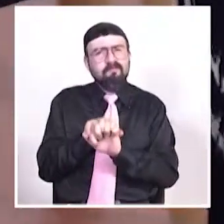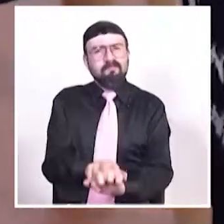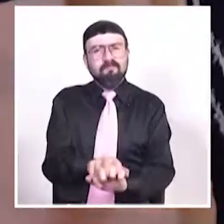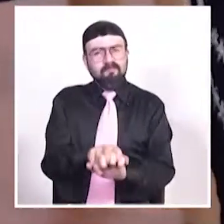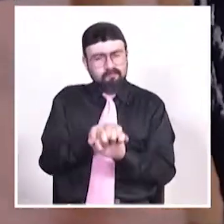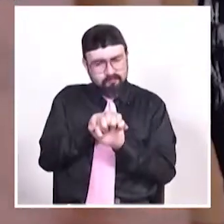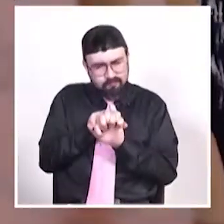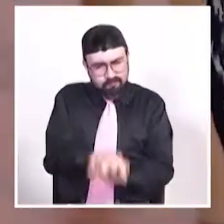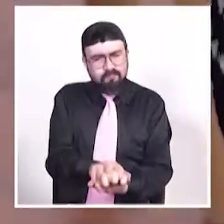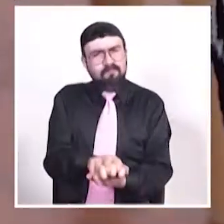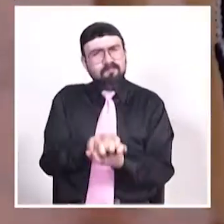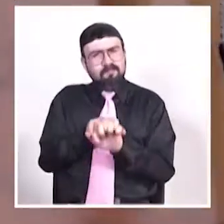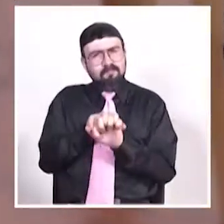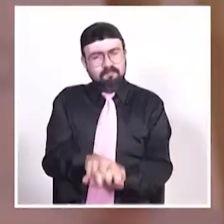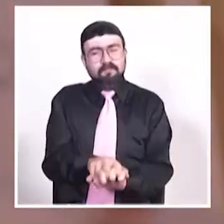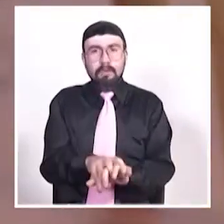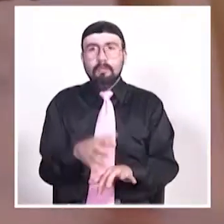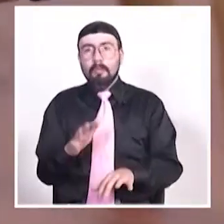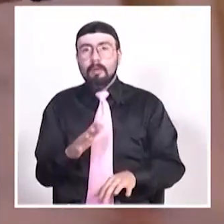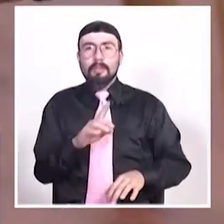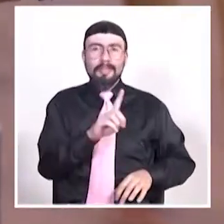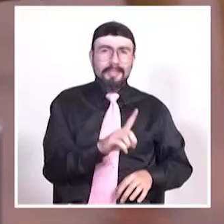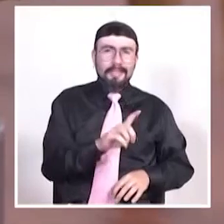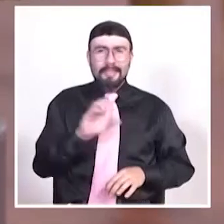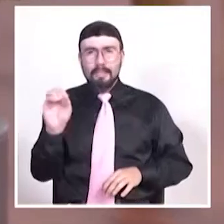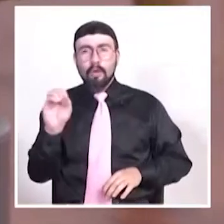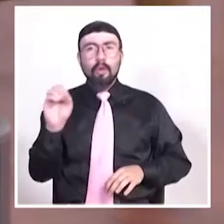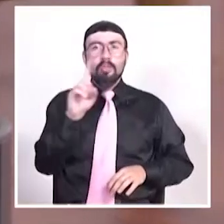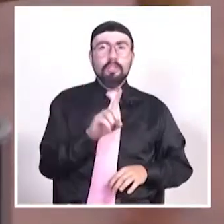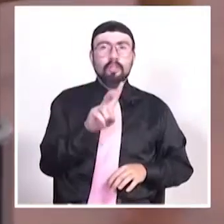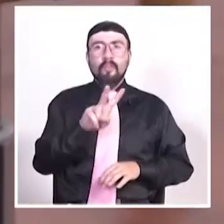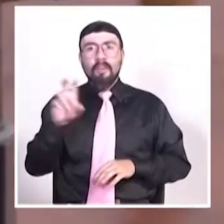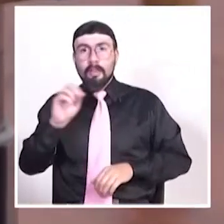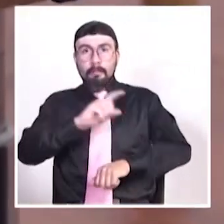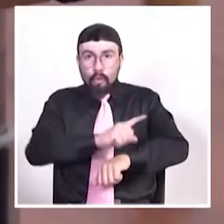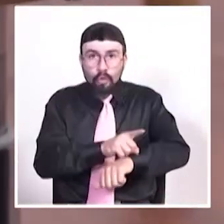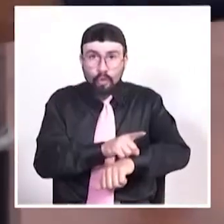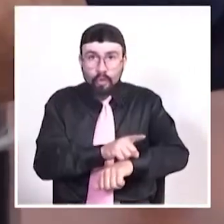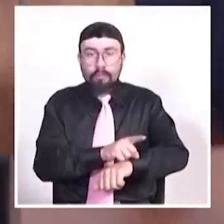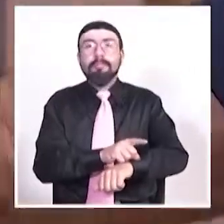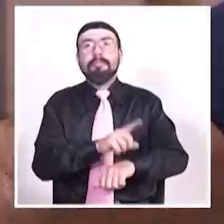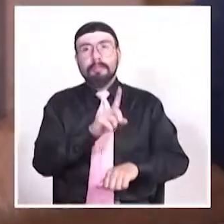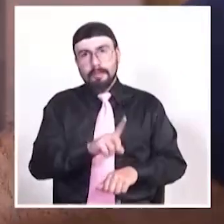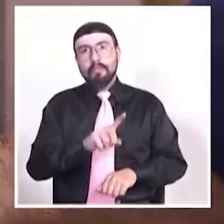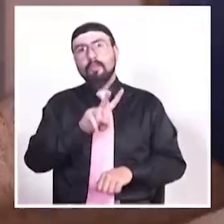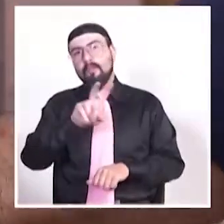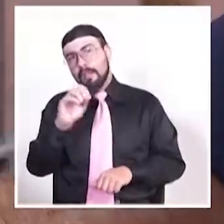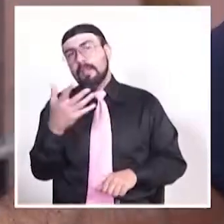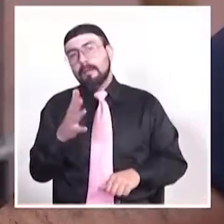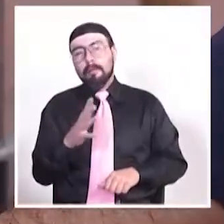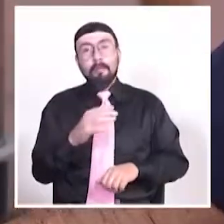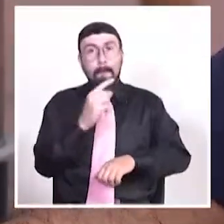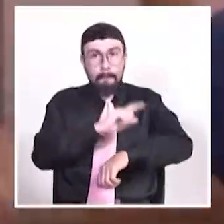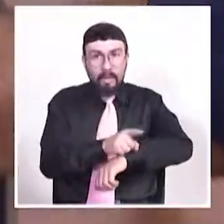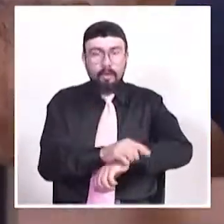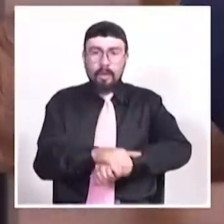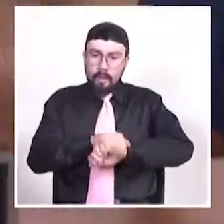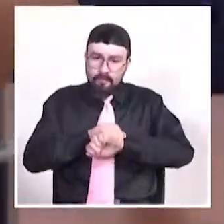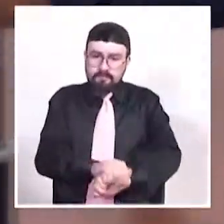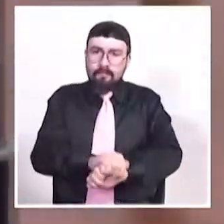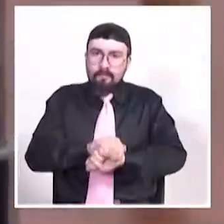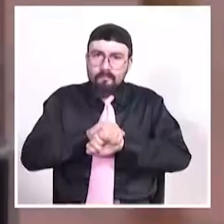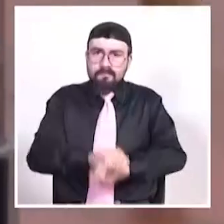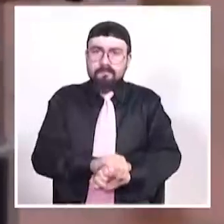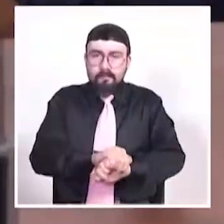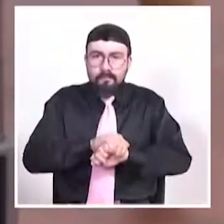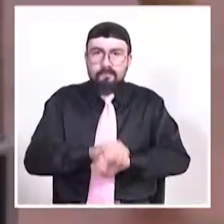deben de ir de entre 100 y 120 por minuto. Esa es la frecuencia a la que debemos de trabajar y comprimiendo 2